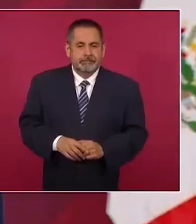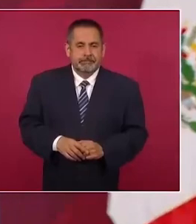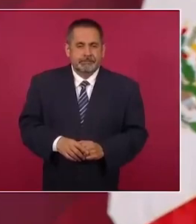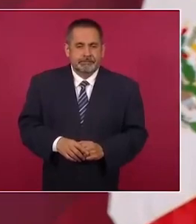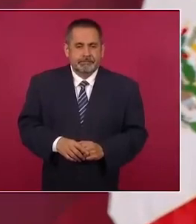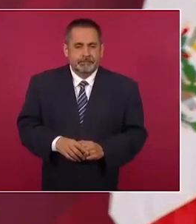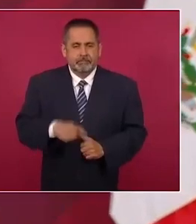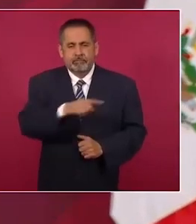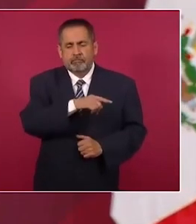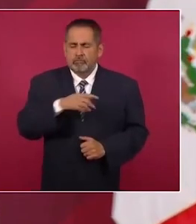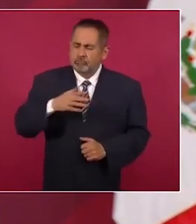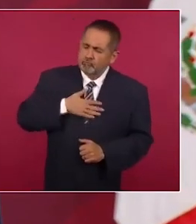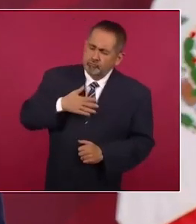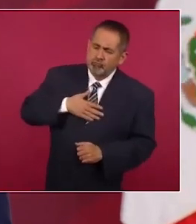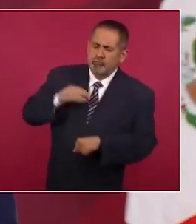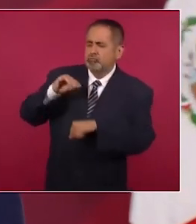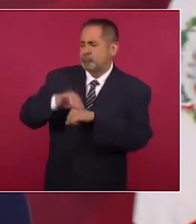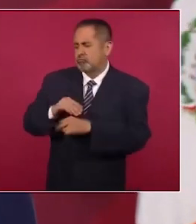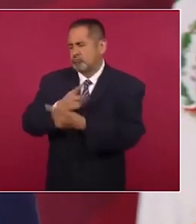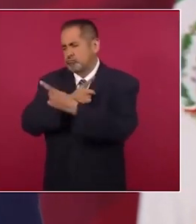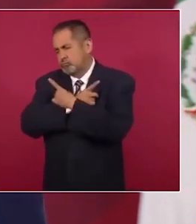hablan de que son gentes de bien,